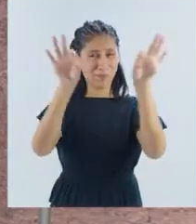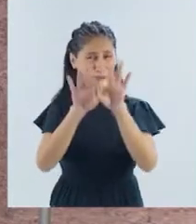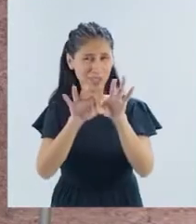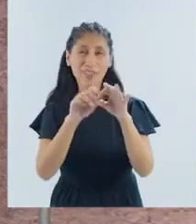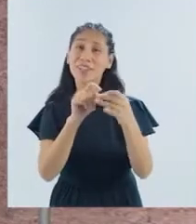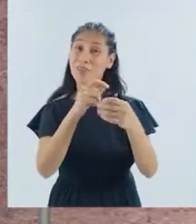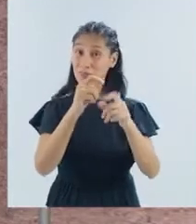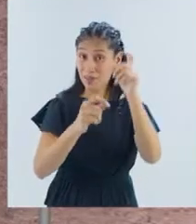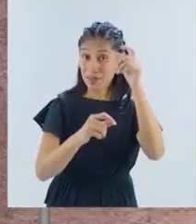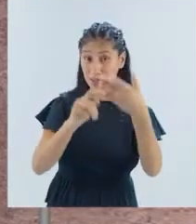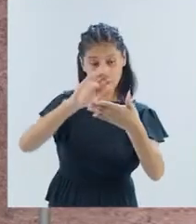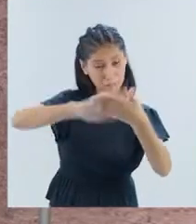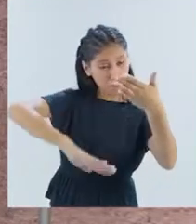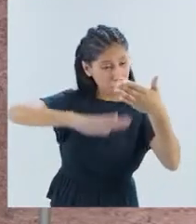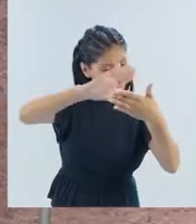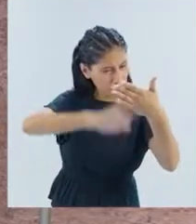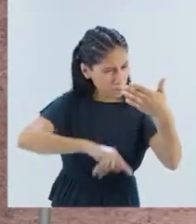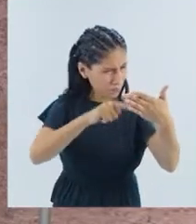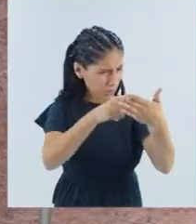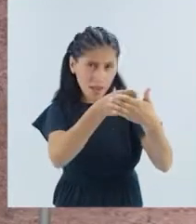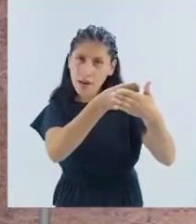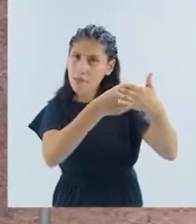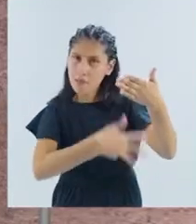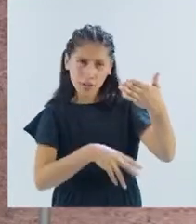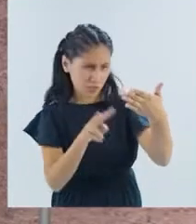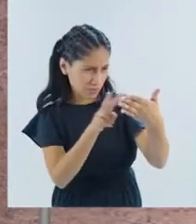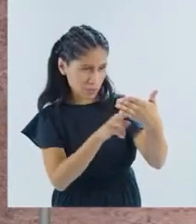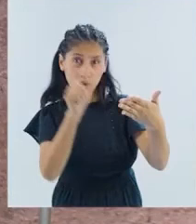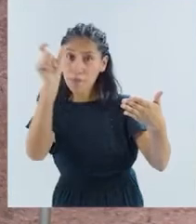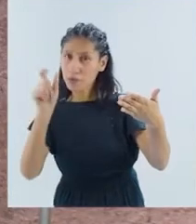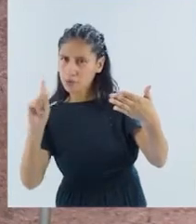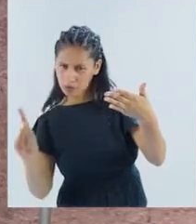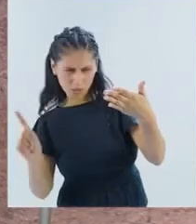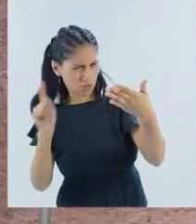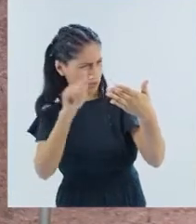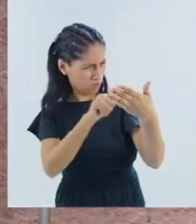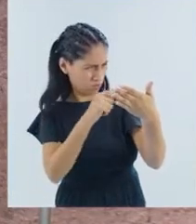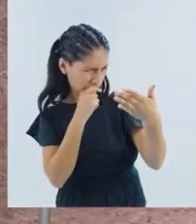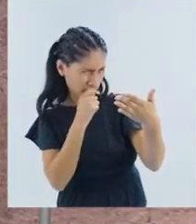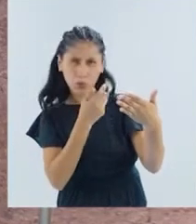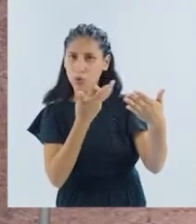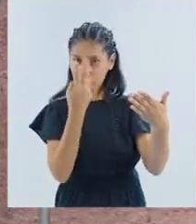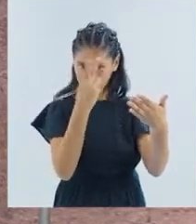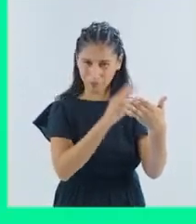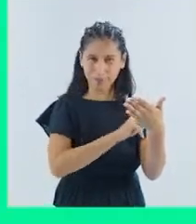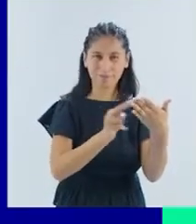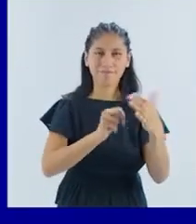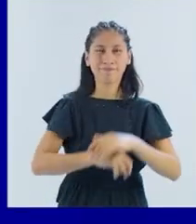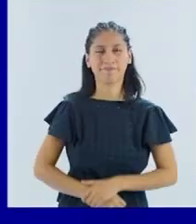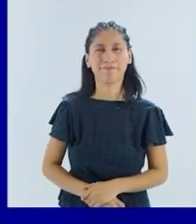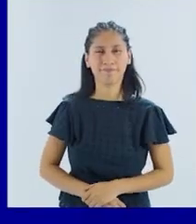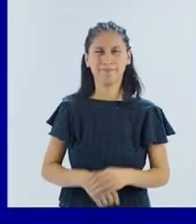o receptor se posicione a favor o en contra del argumento presentado. Vamos a ver.